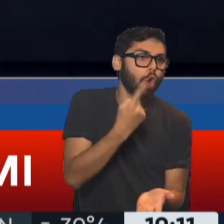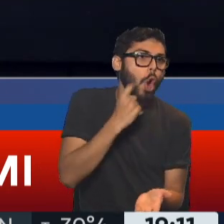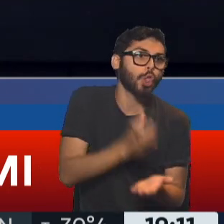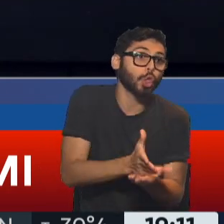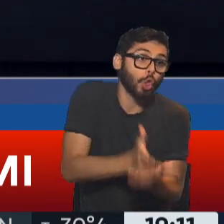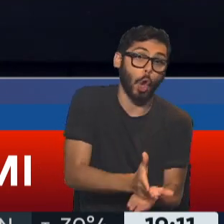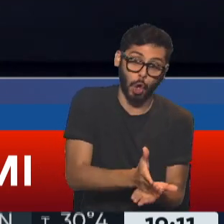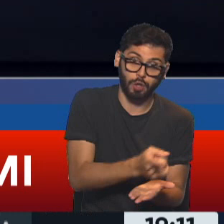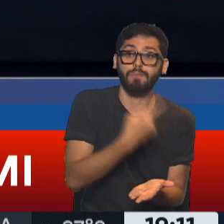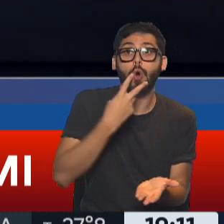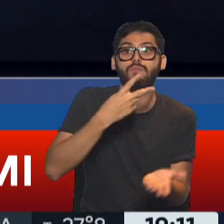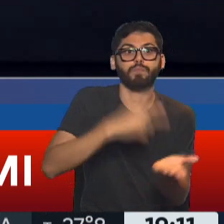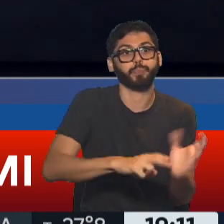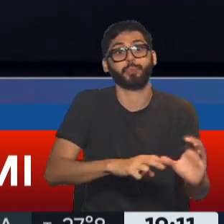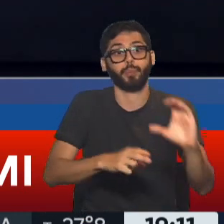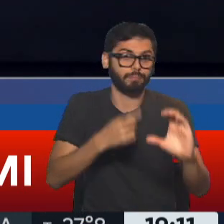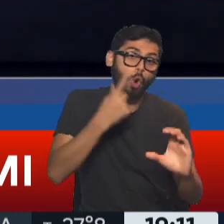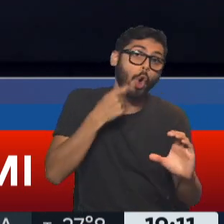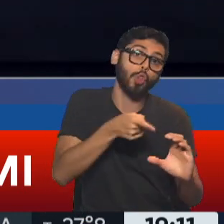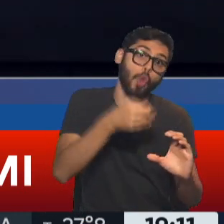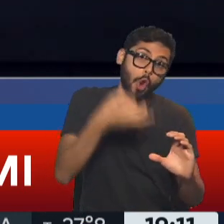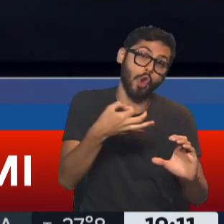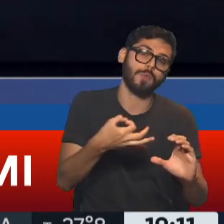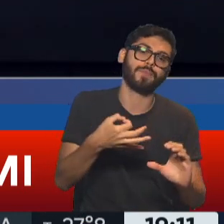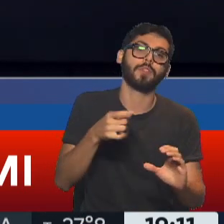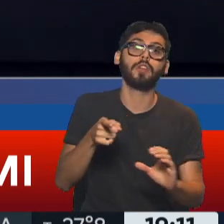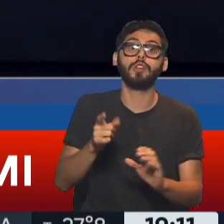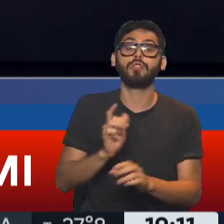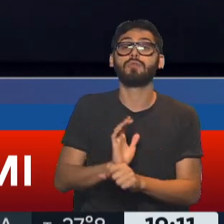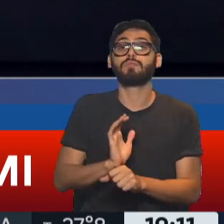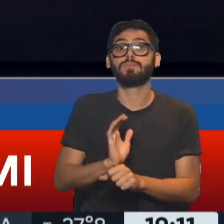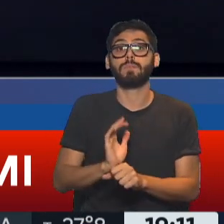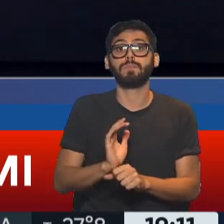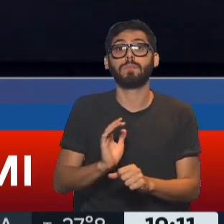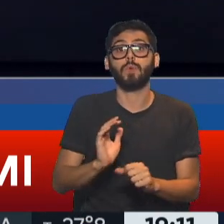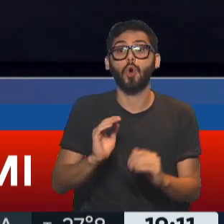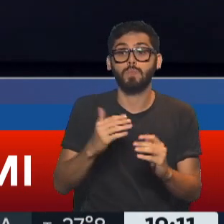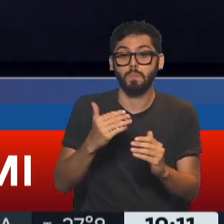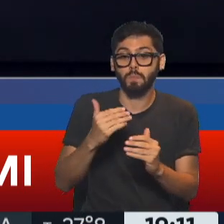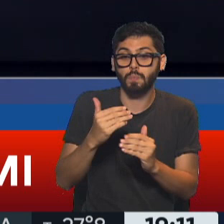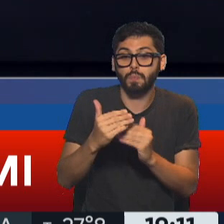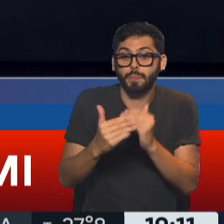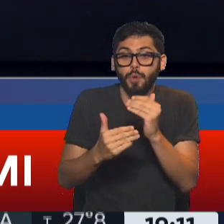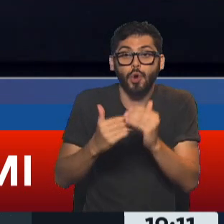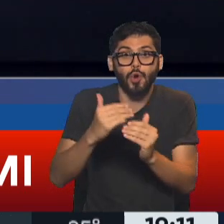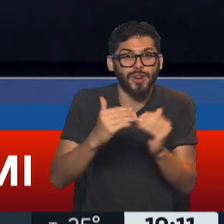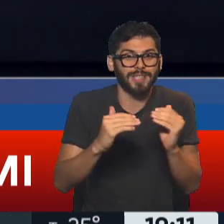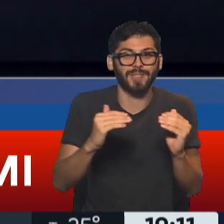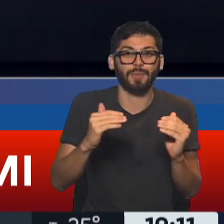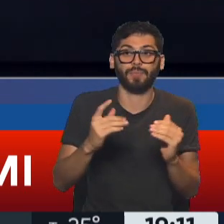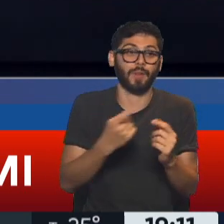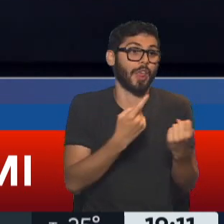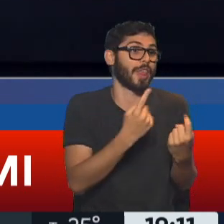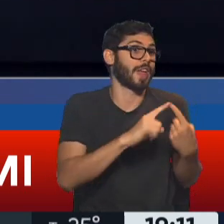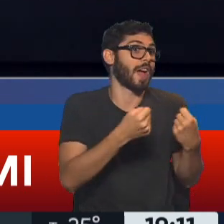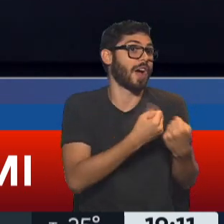capacidad contributiva. Es un dato también en un sentido progresivo que se podría derivar de este acuerdo con el